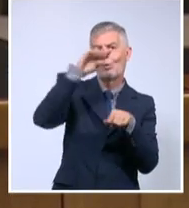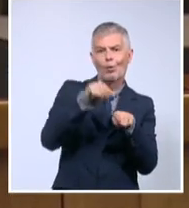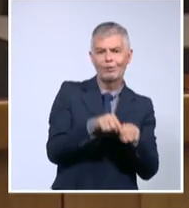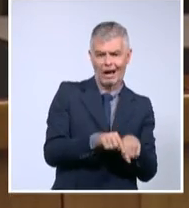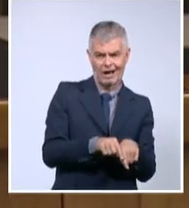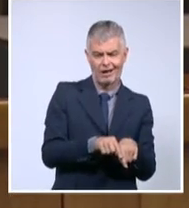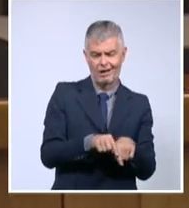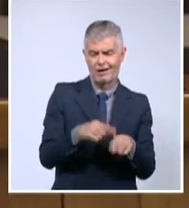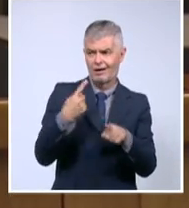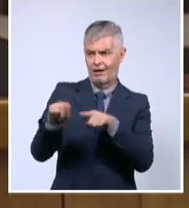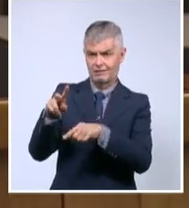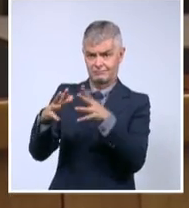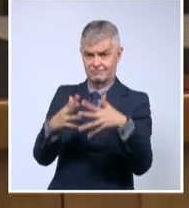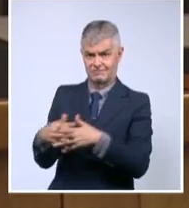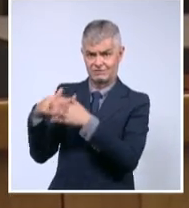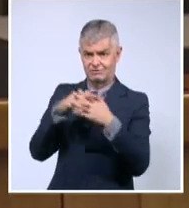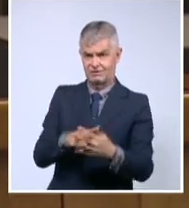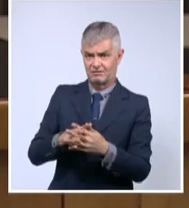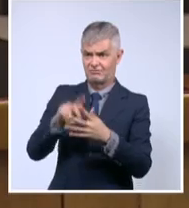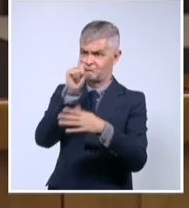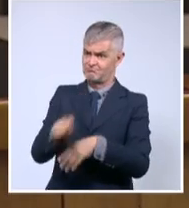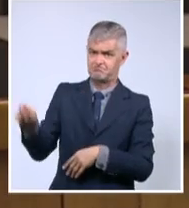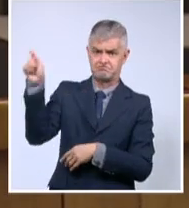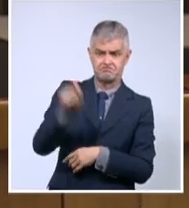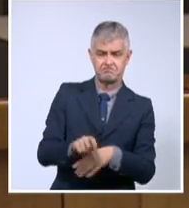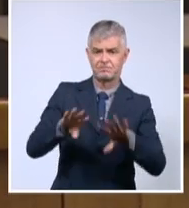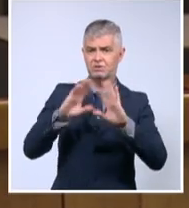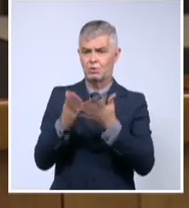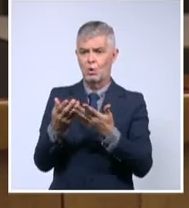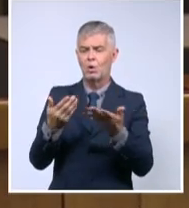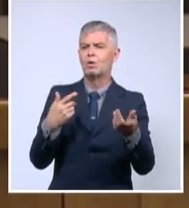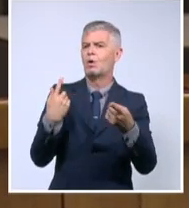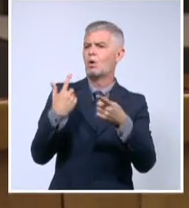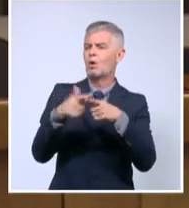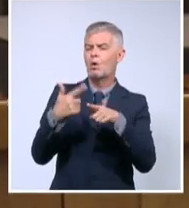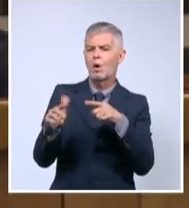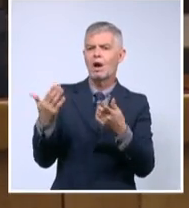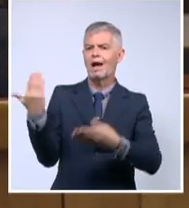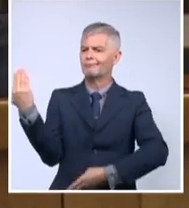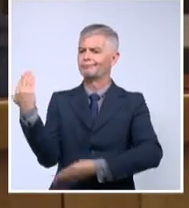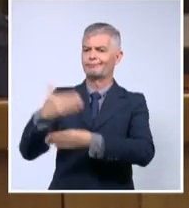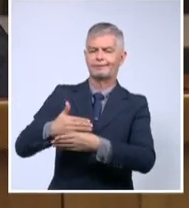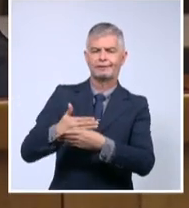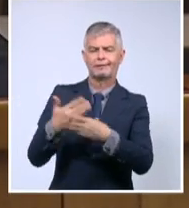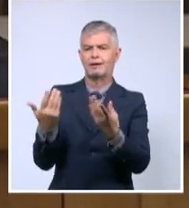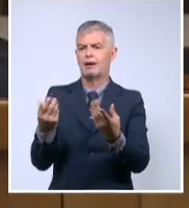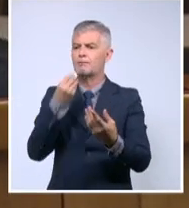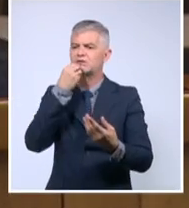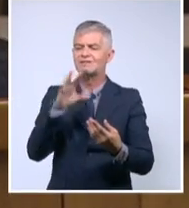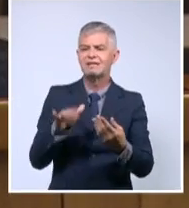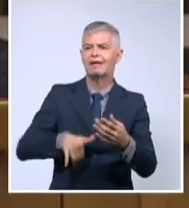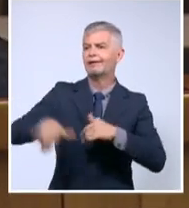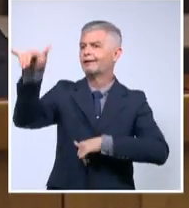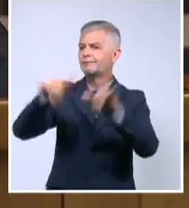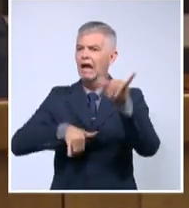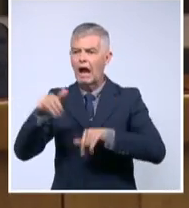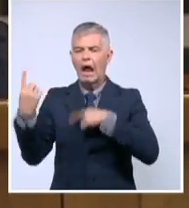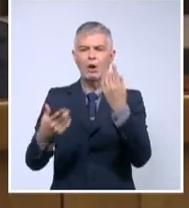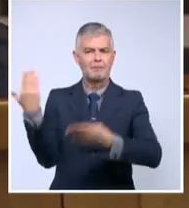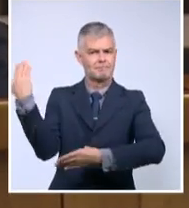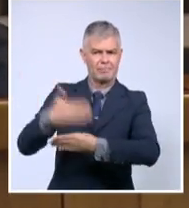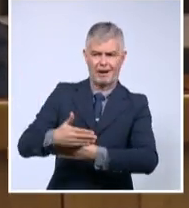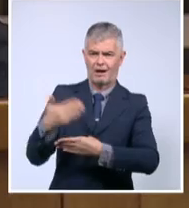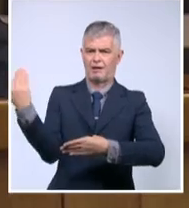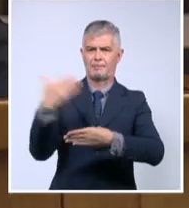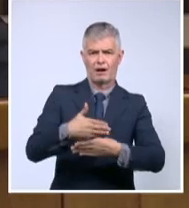aplicar restricciones adicionales al sistema empresarial cubano, las limitaciones añadidas a las estrechas posibilidades de viaje, la criminal